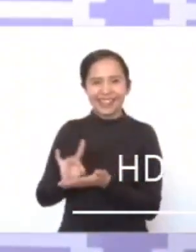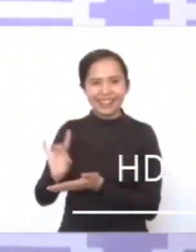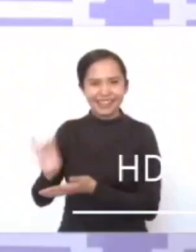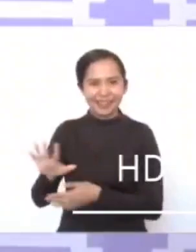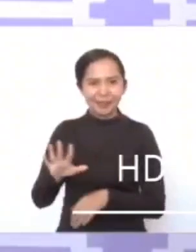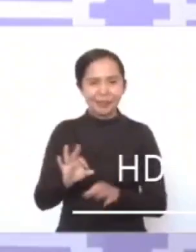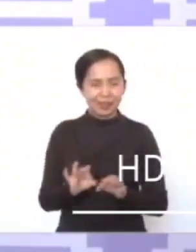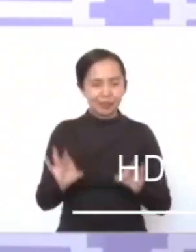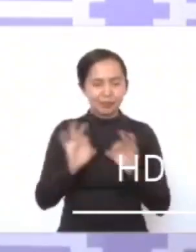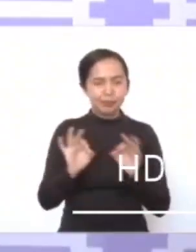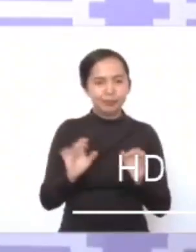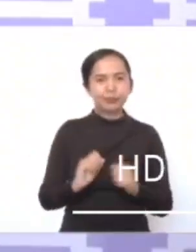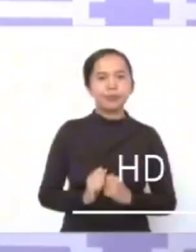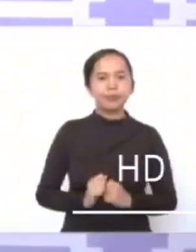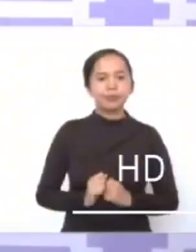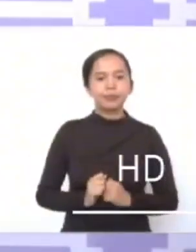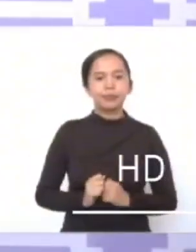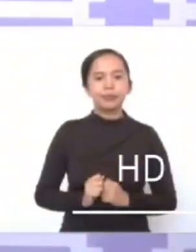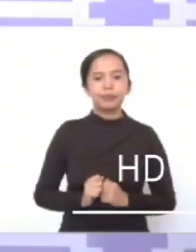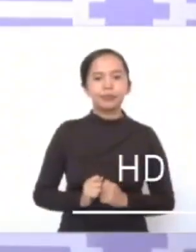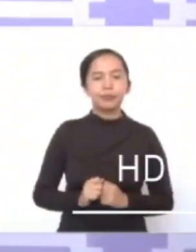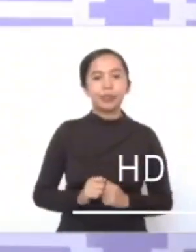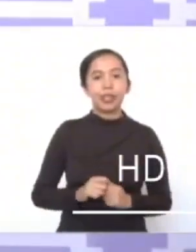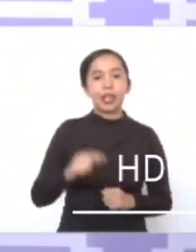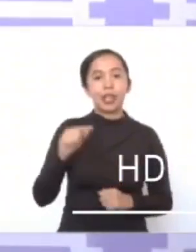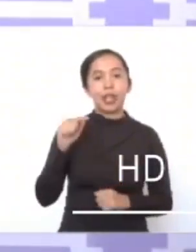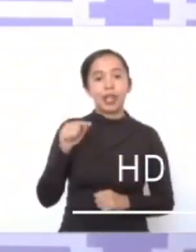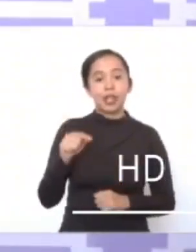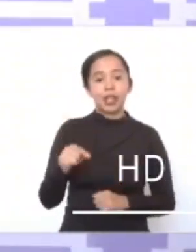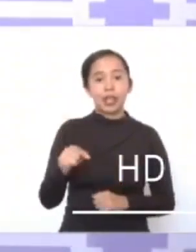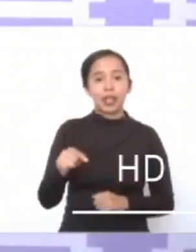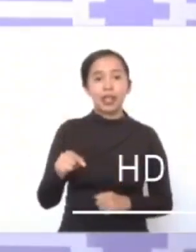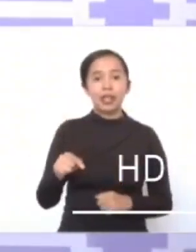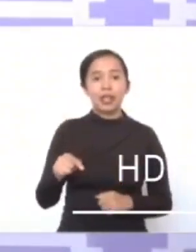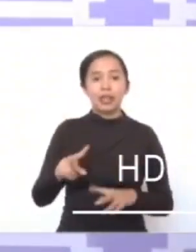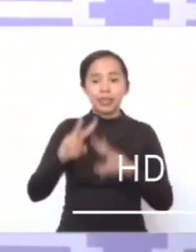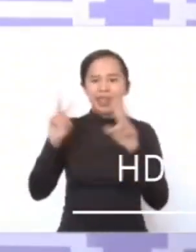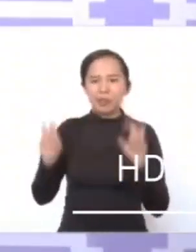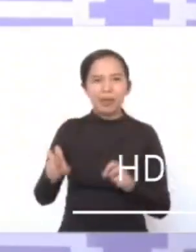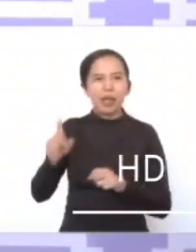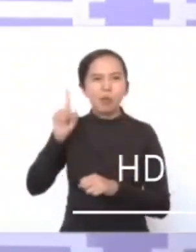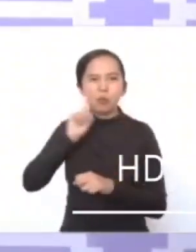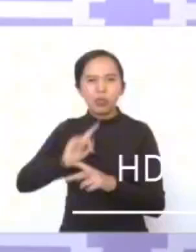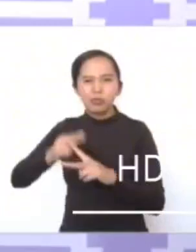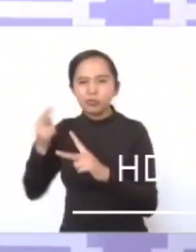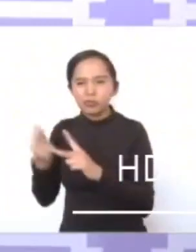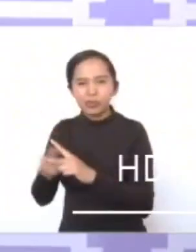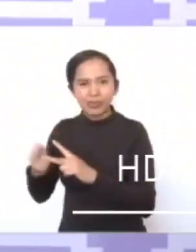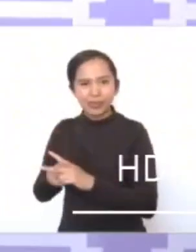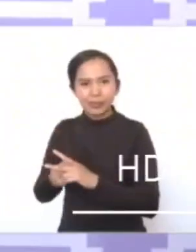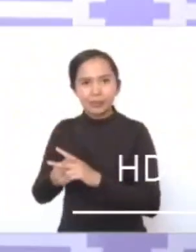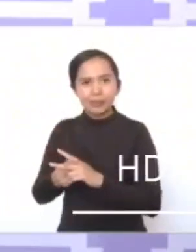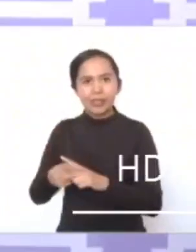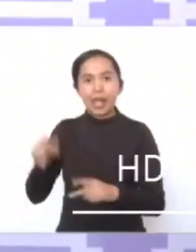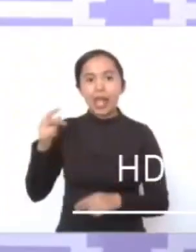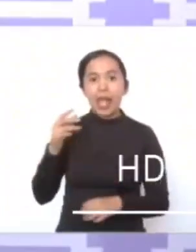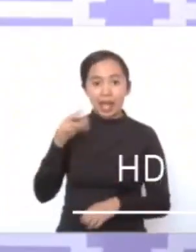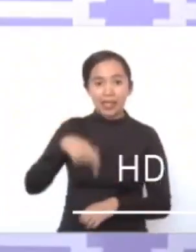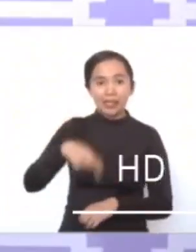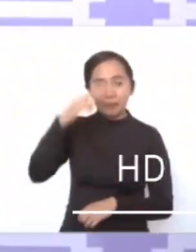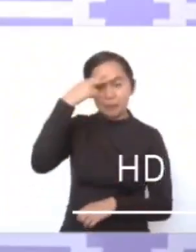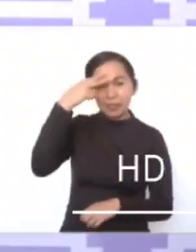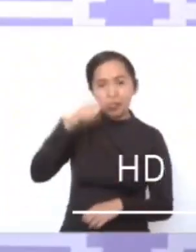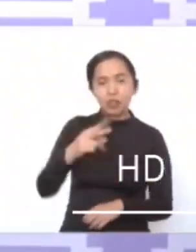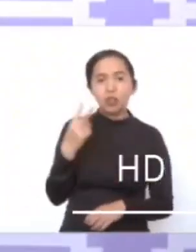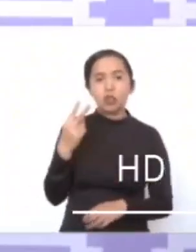importante. Hay una reducción de feminicidios en la Ciudad de México entre 2020